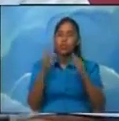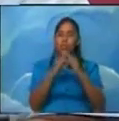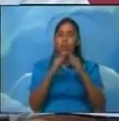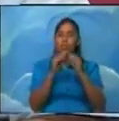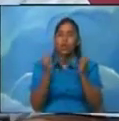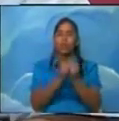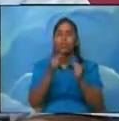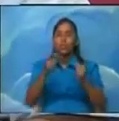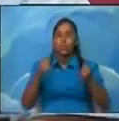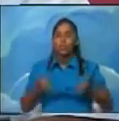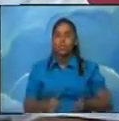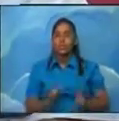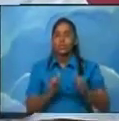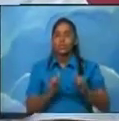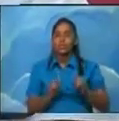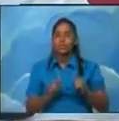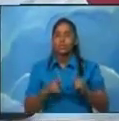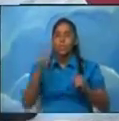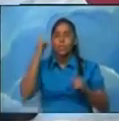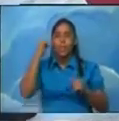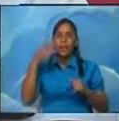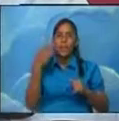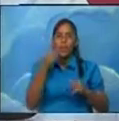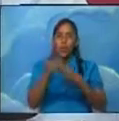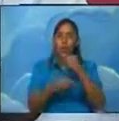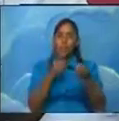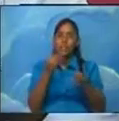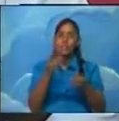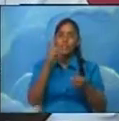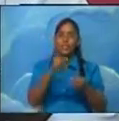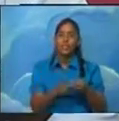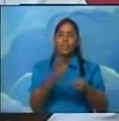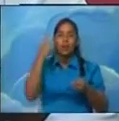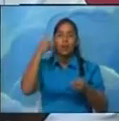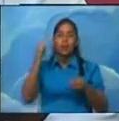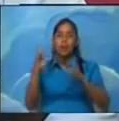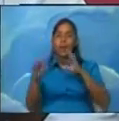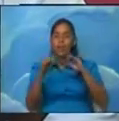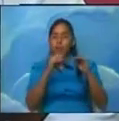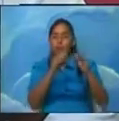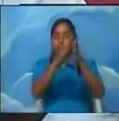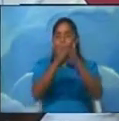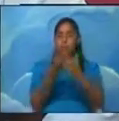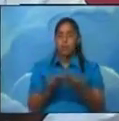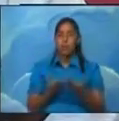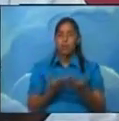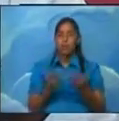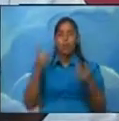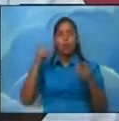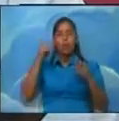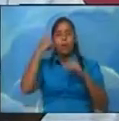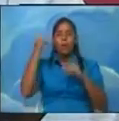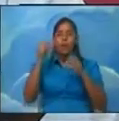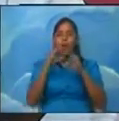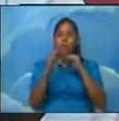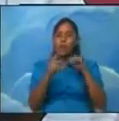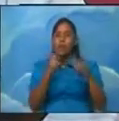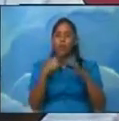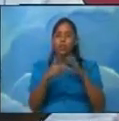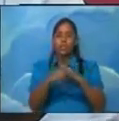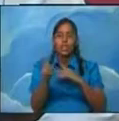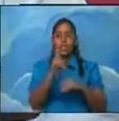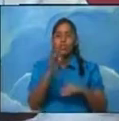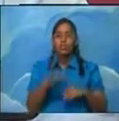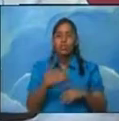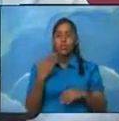ser tu hijo? Sé que lo haces, ¿será para hablar de la palabra o para hablar otras cositas que no deberían de